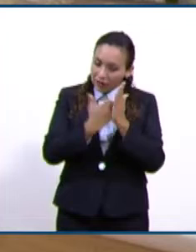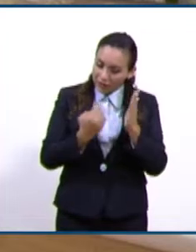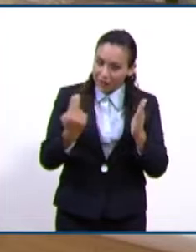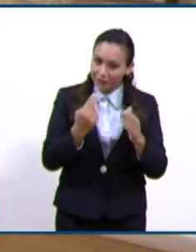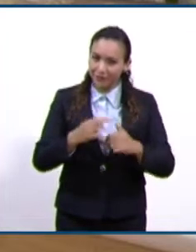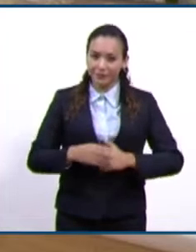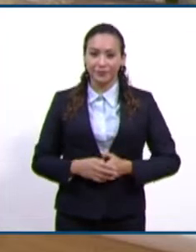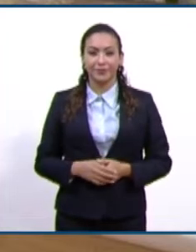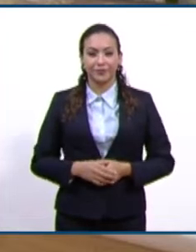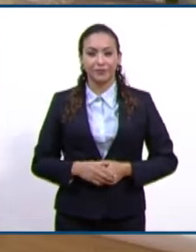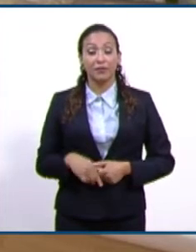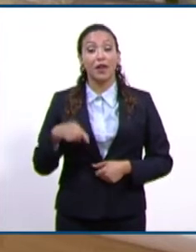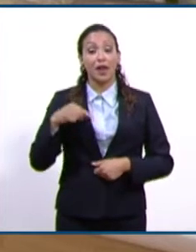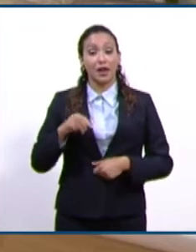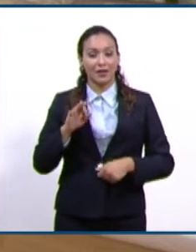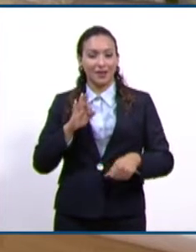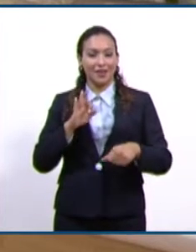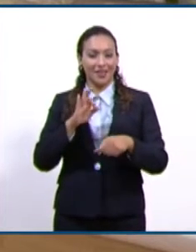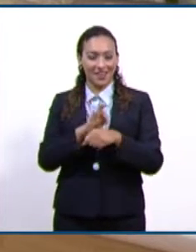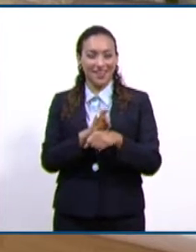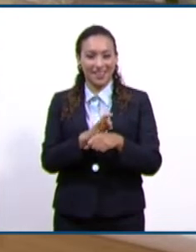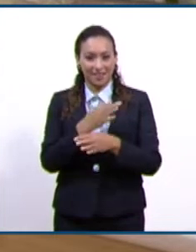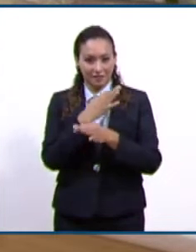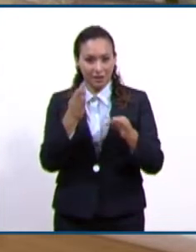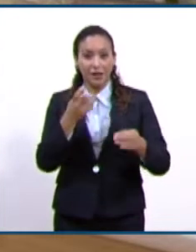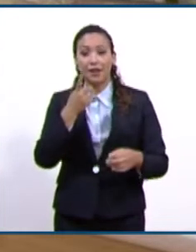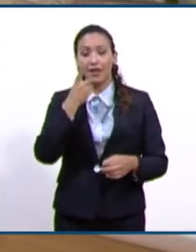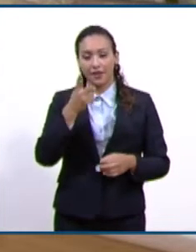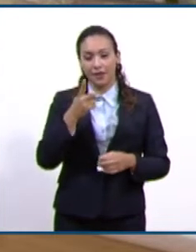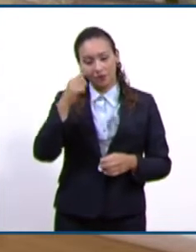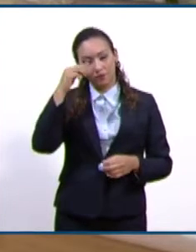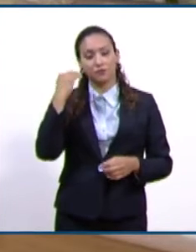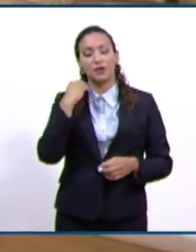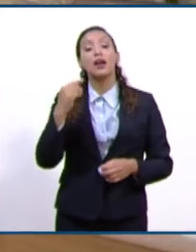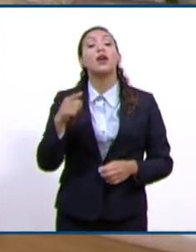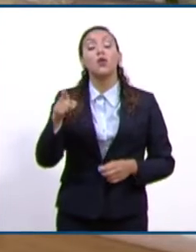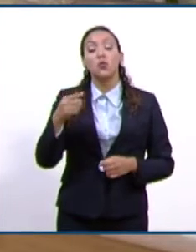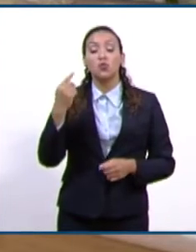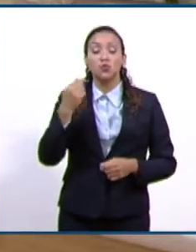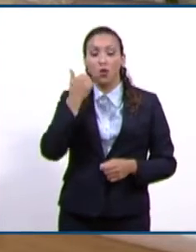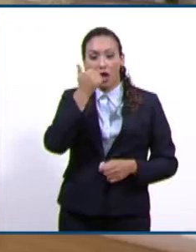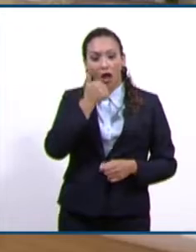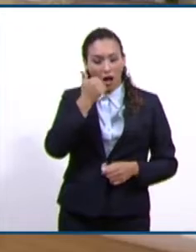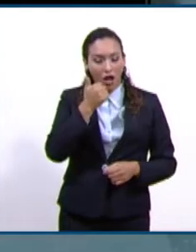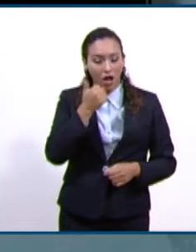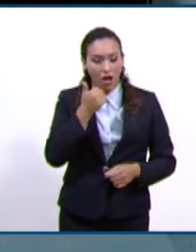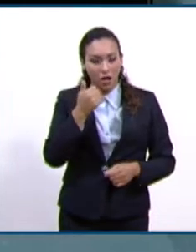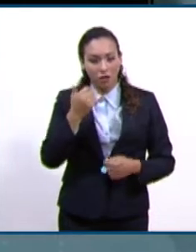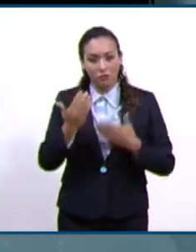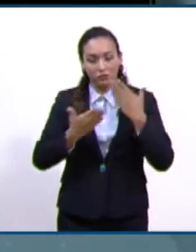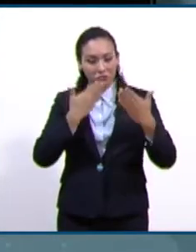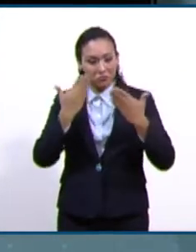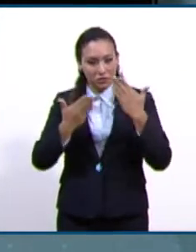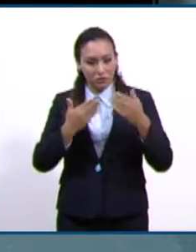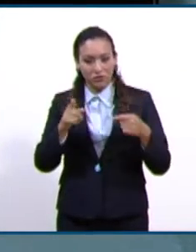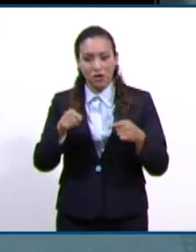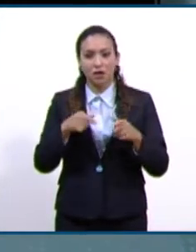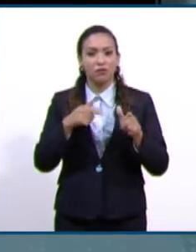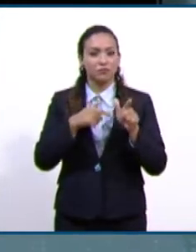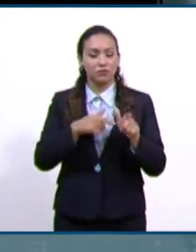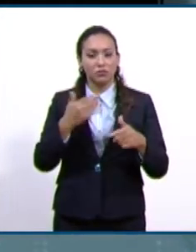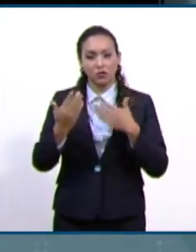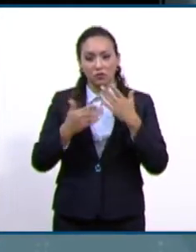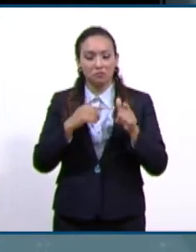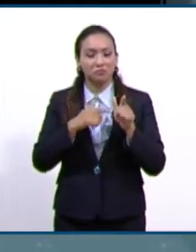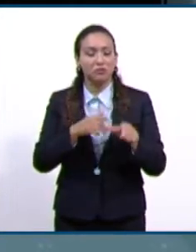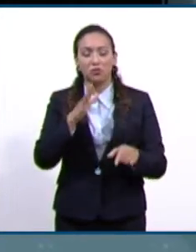Fíjese que en la Defensoría Pública Federal se logró que un adolescente continuara con sus estudios y obligó a las autoridades educativas a respetar